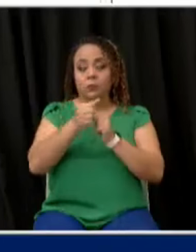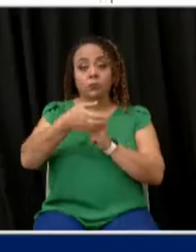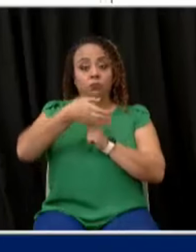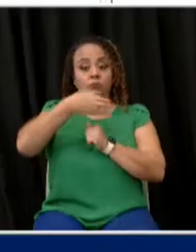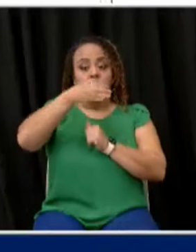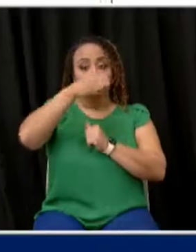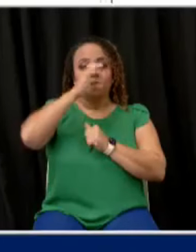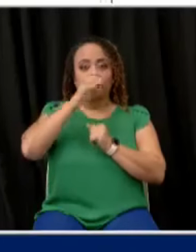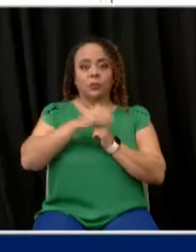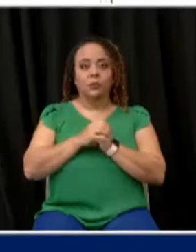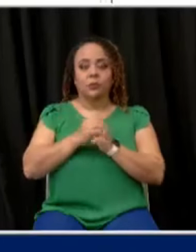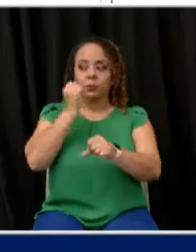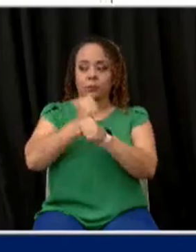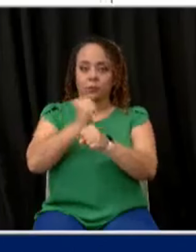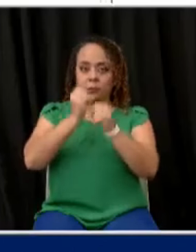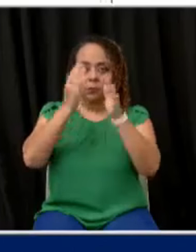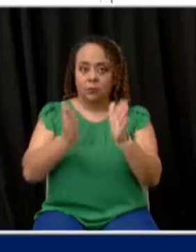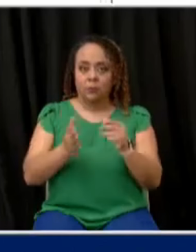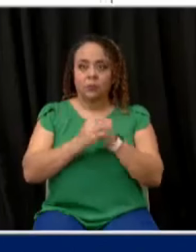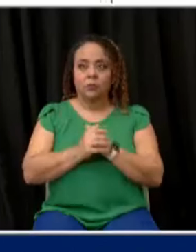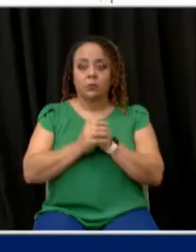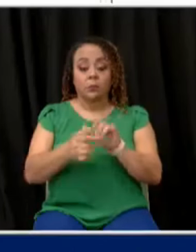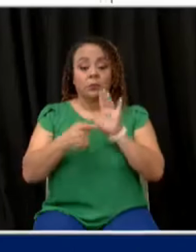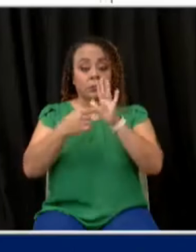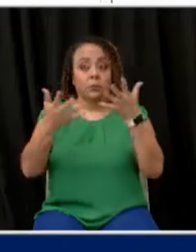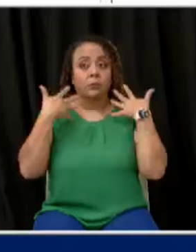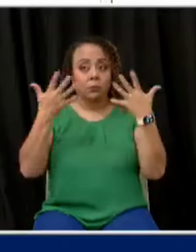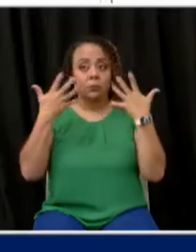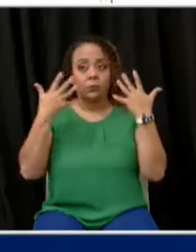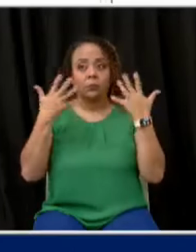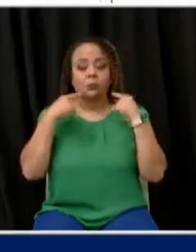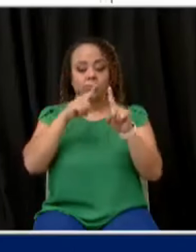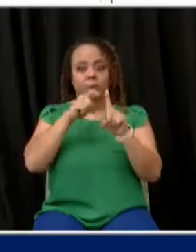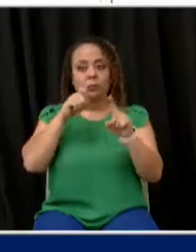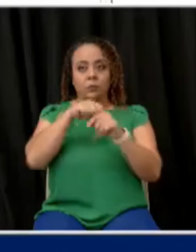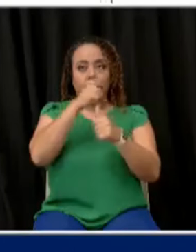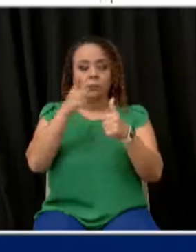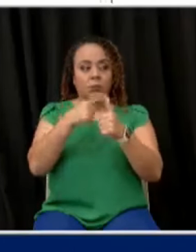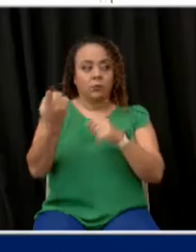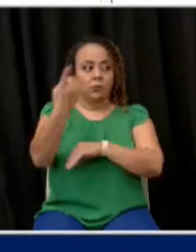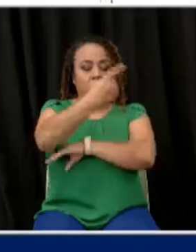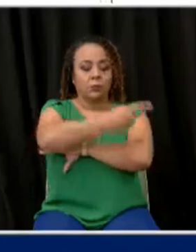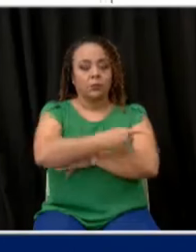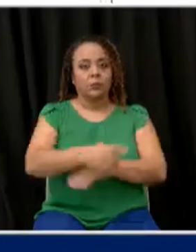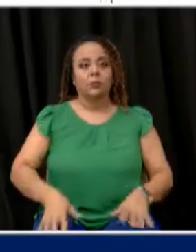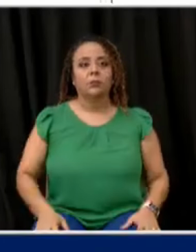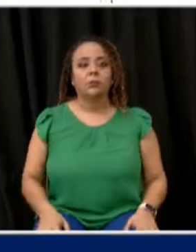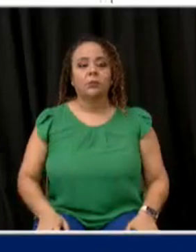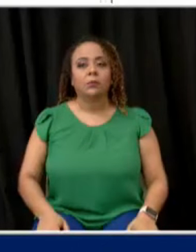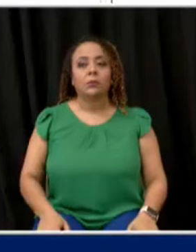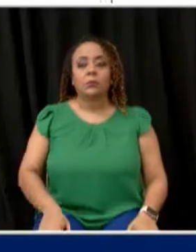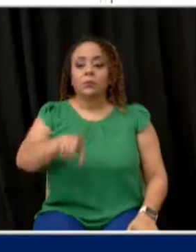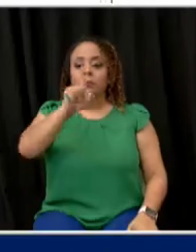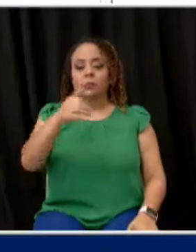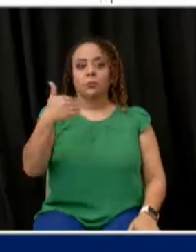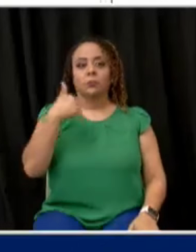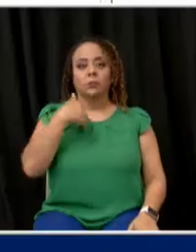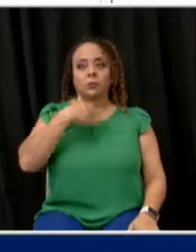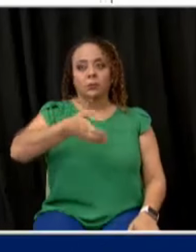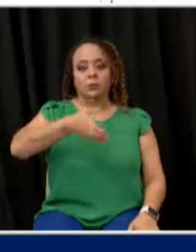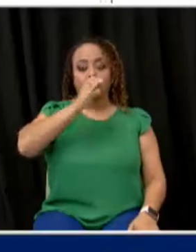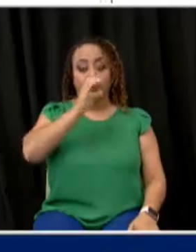hidratantes en el trabajador expuesto al calor desde los primeros días, tienen que tener